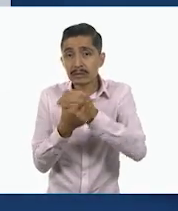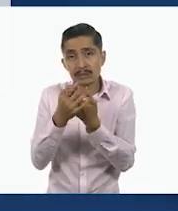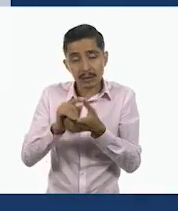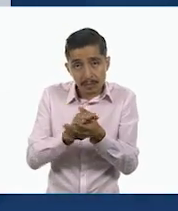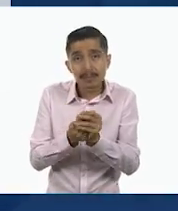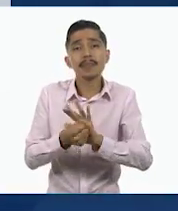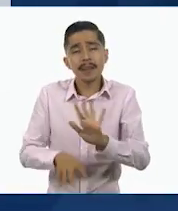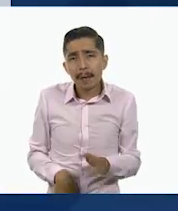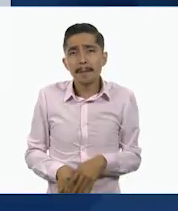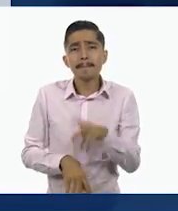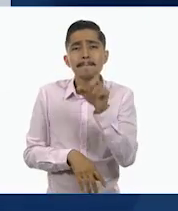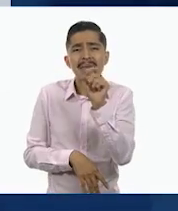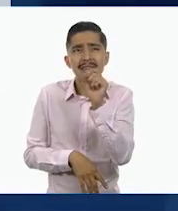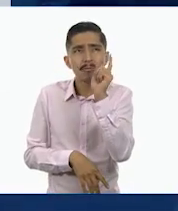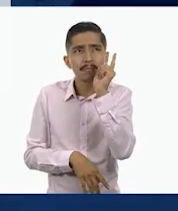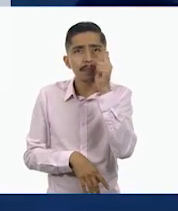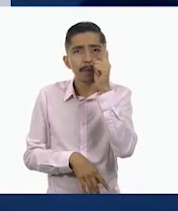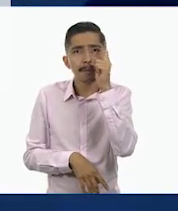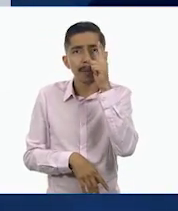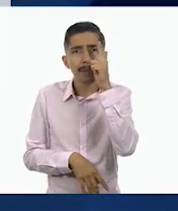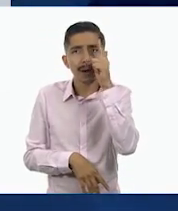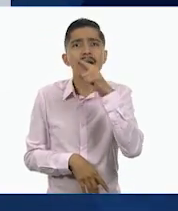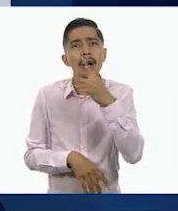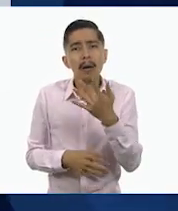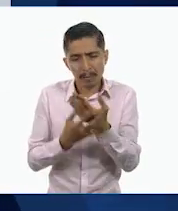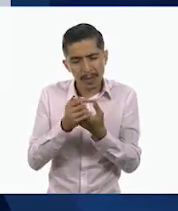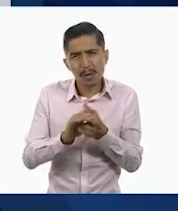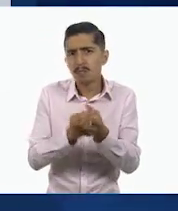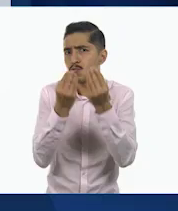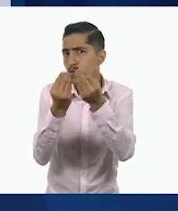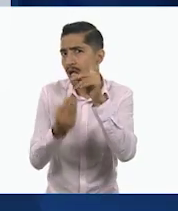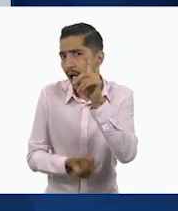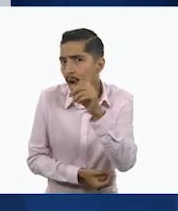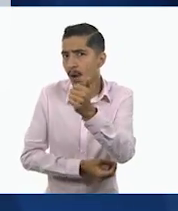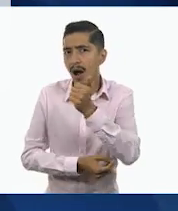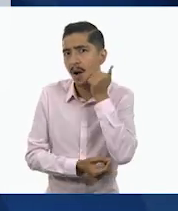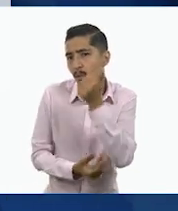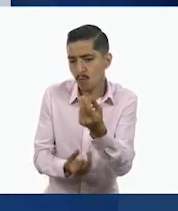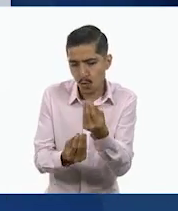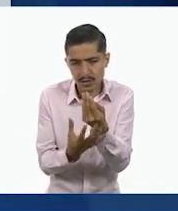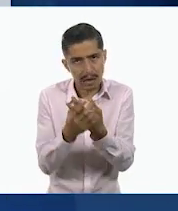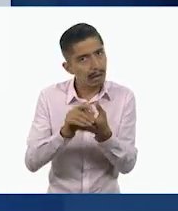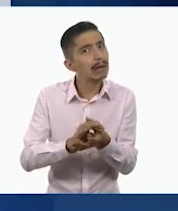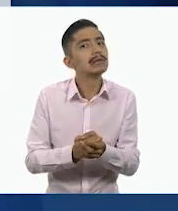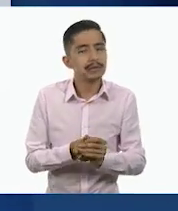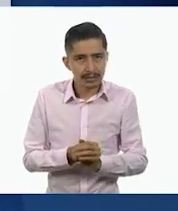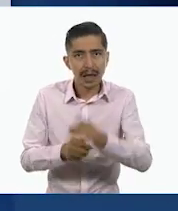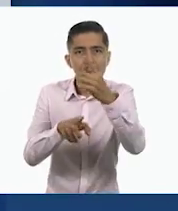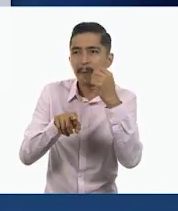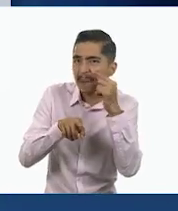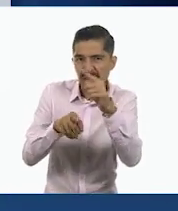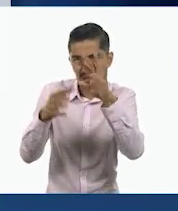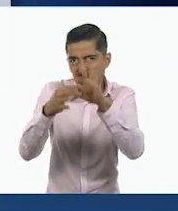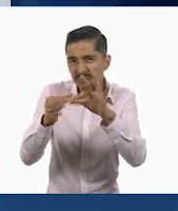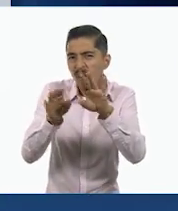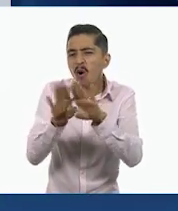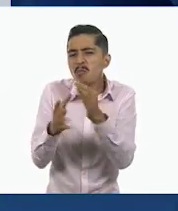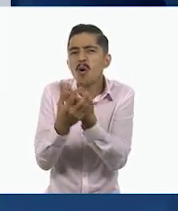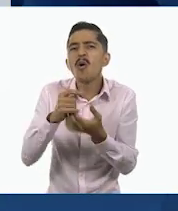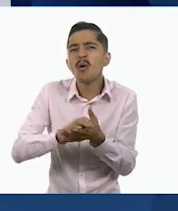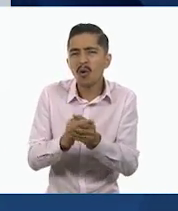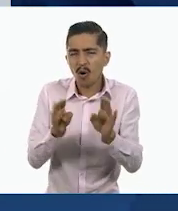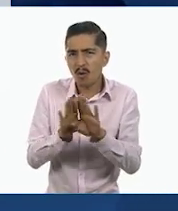lo menos durante 20 segundos, usando mucha agua y jabón. Vamos a ver cómo hay que lavarnos las